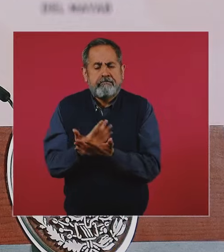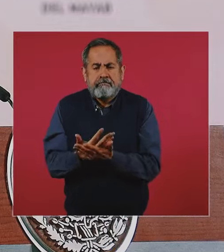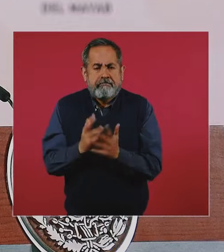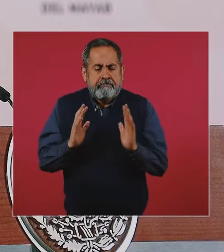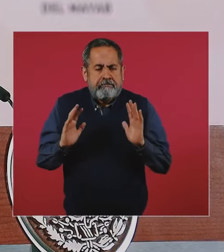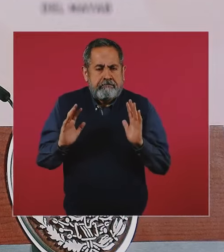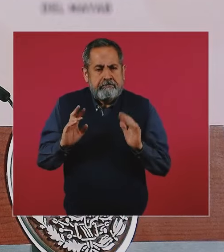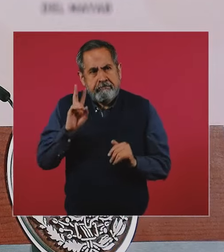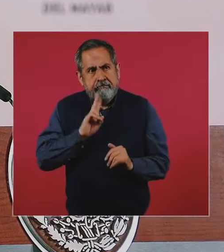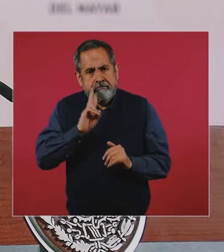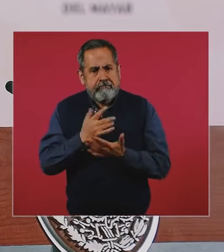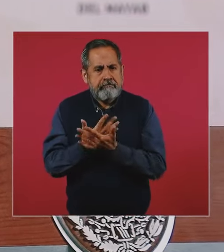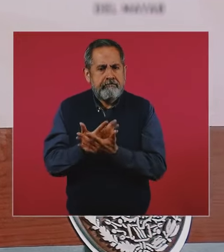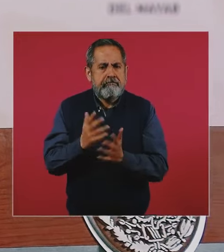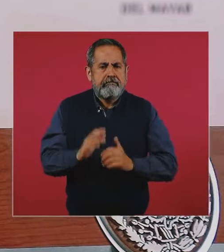para